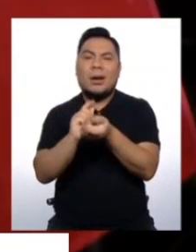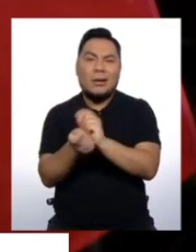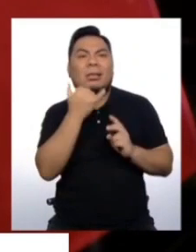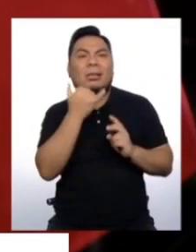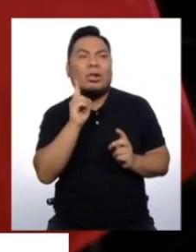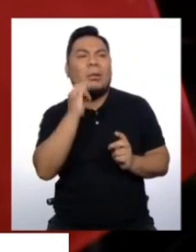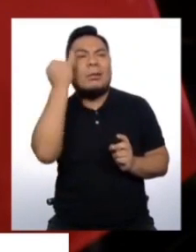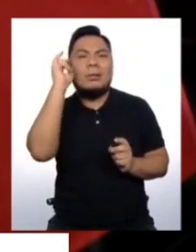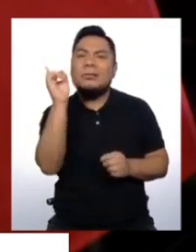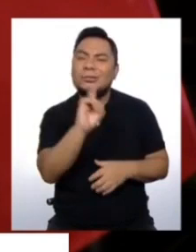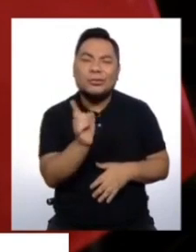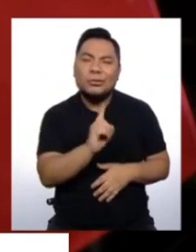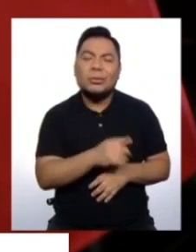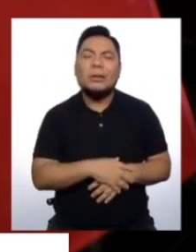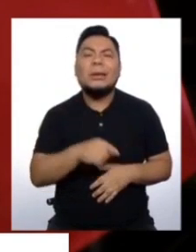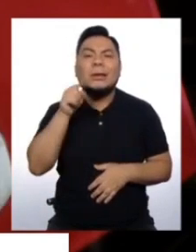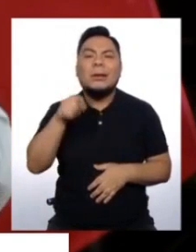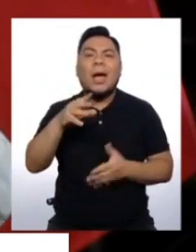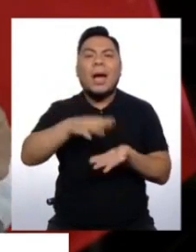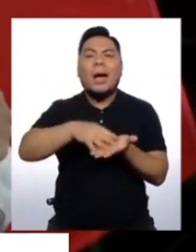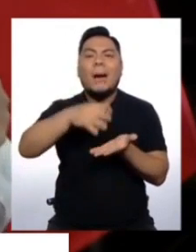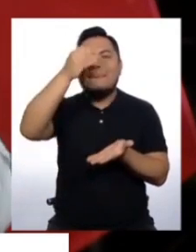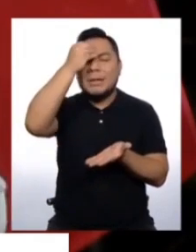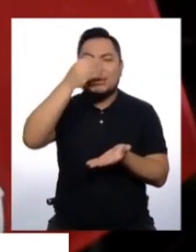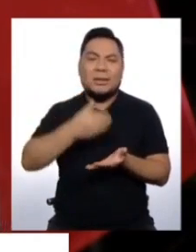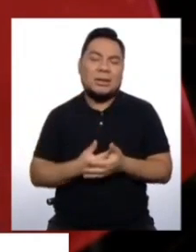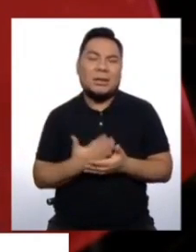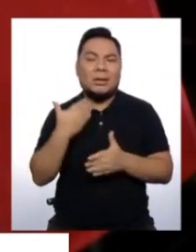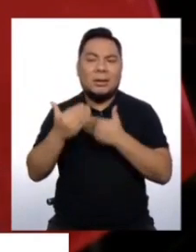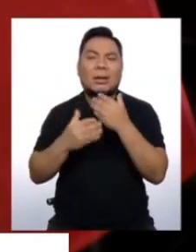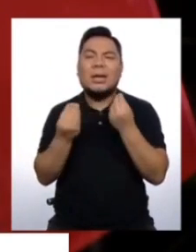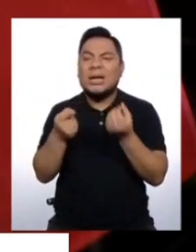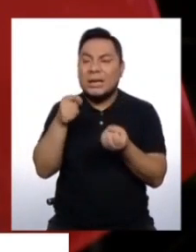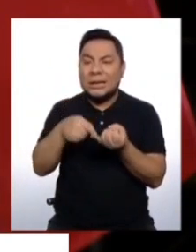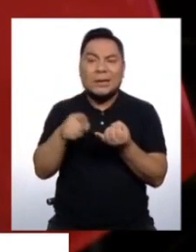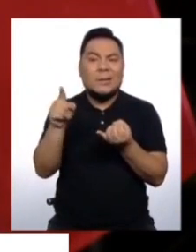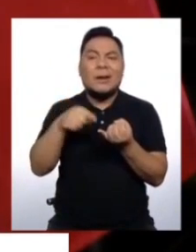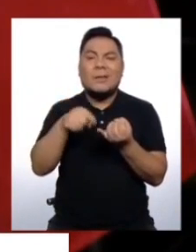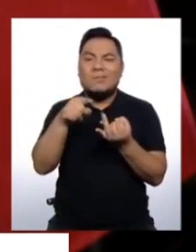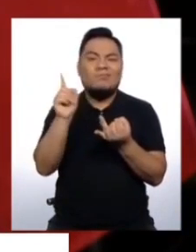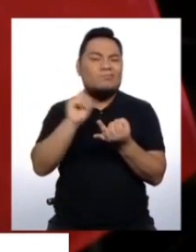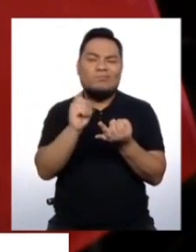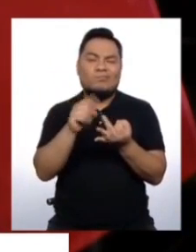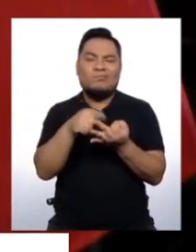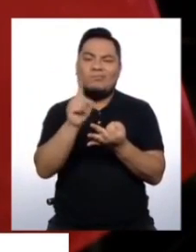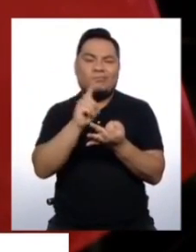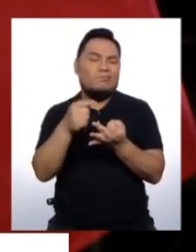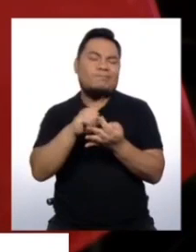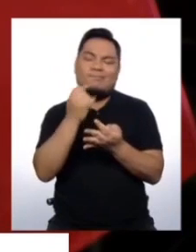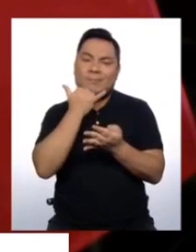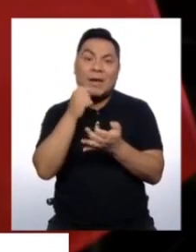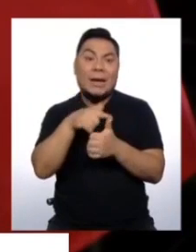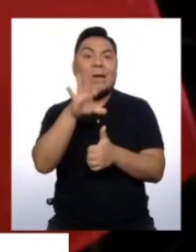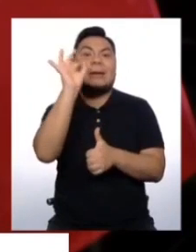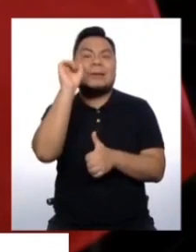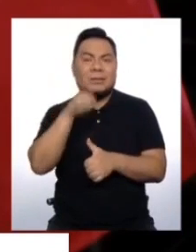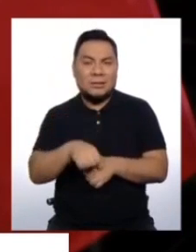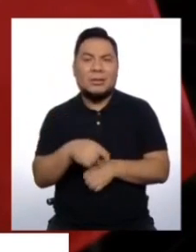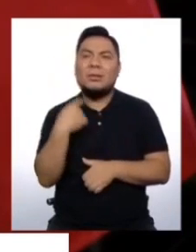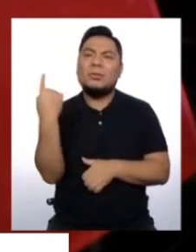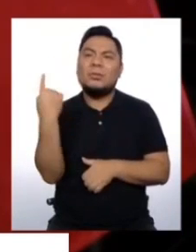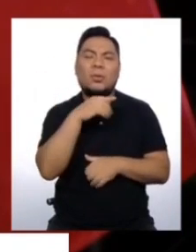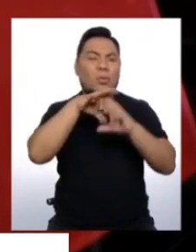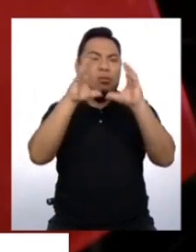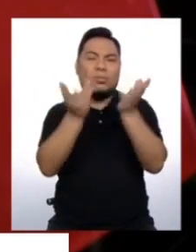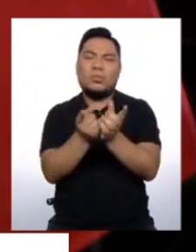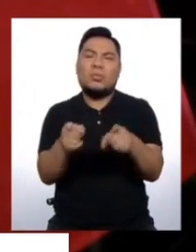contrario. Es pragmatismo de ver qué funciona y qué no funciona para inmediatamente, con mucha